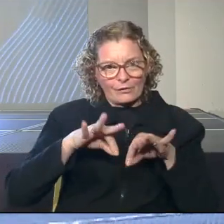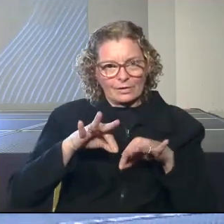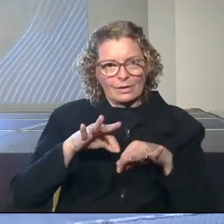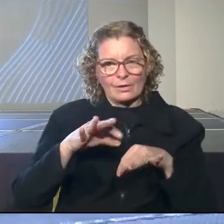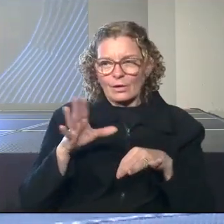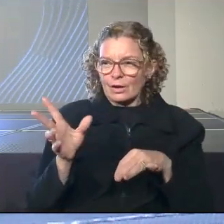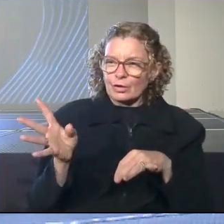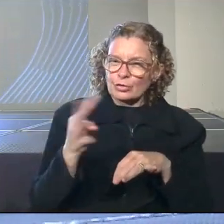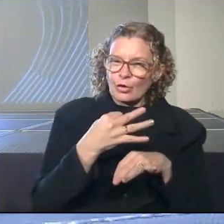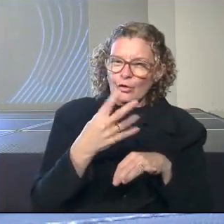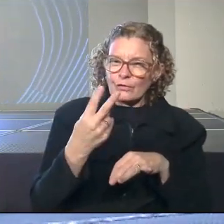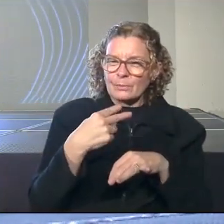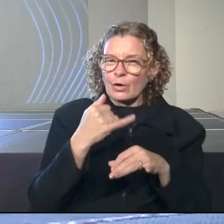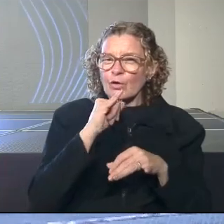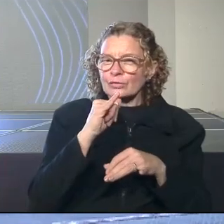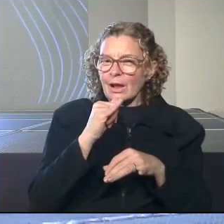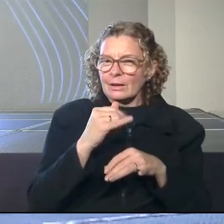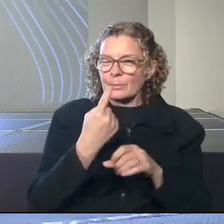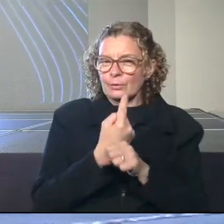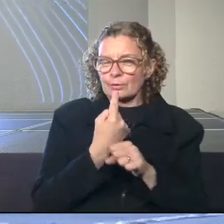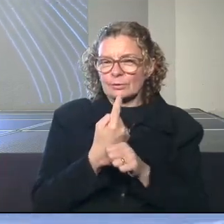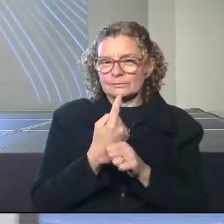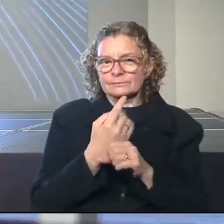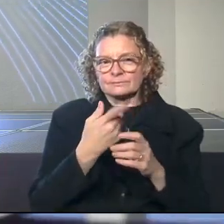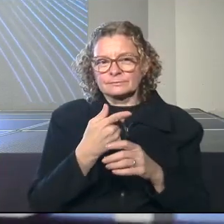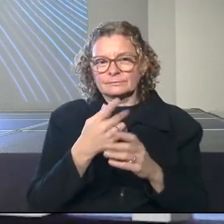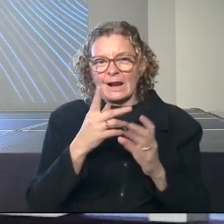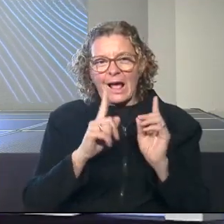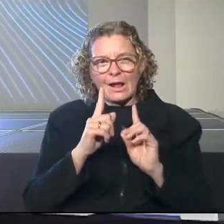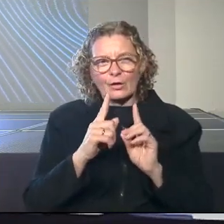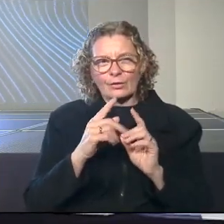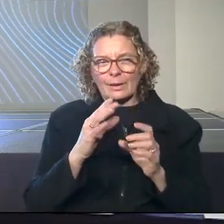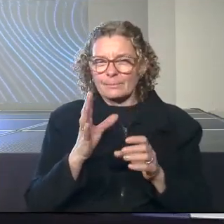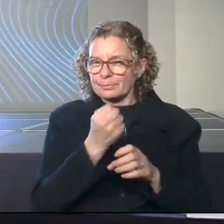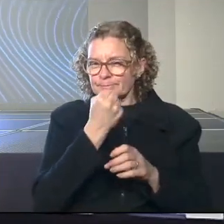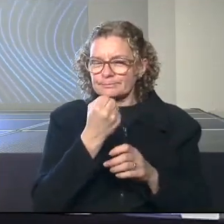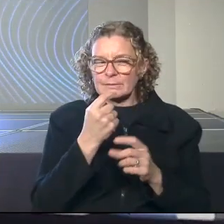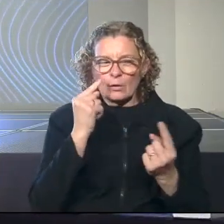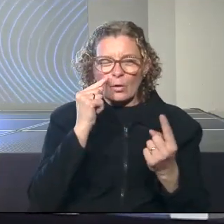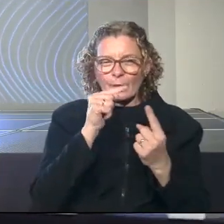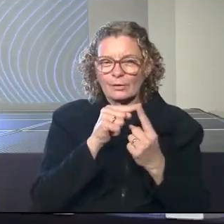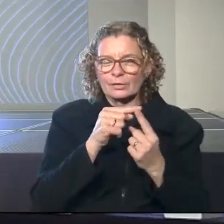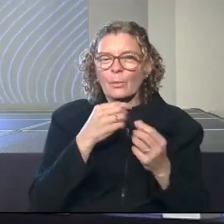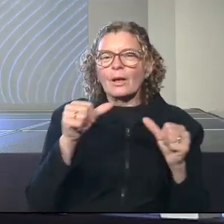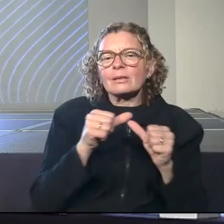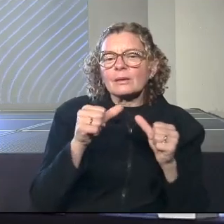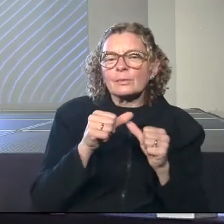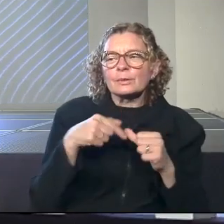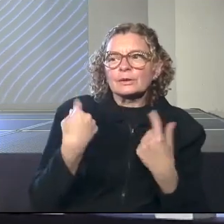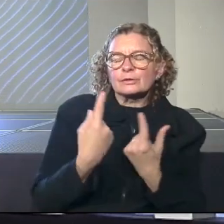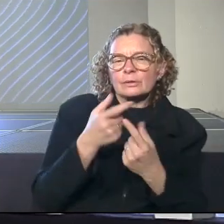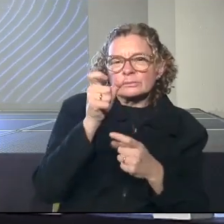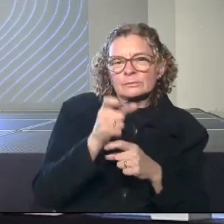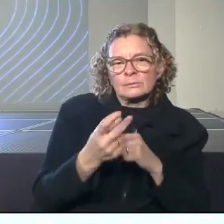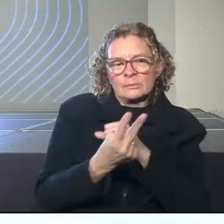Y queremos contarles, por un lado, cuál es la fuente orgánica de capturar ese tráfico. O sea, cómo hacemos para que esos